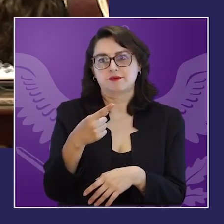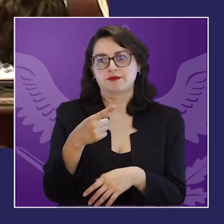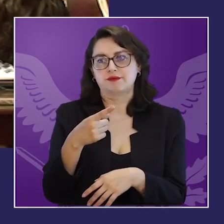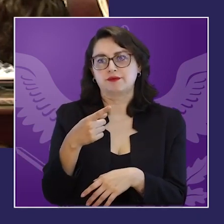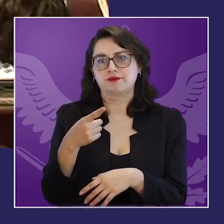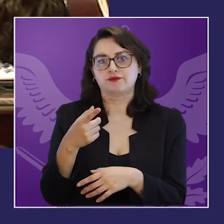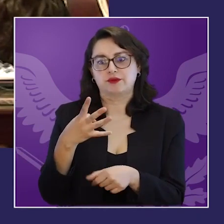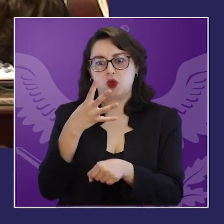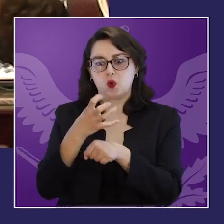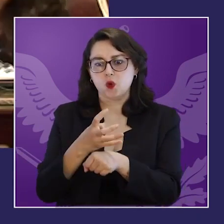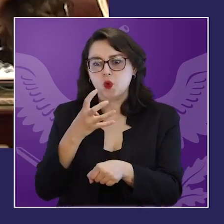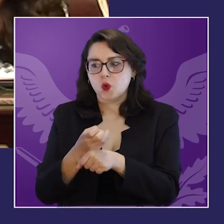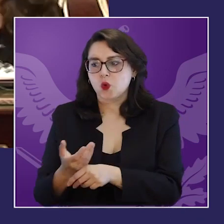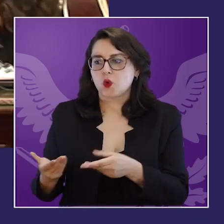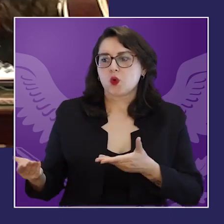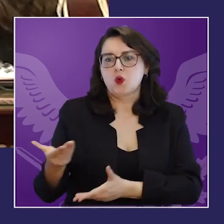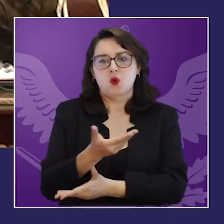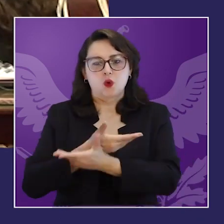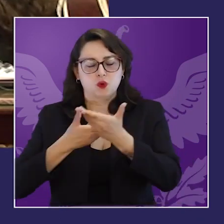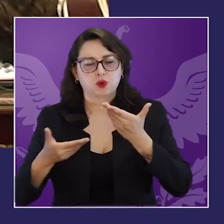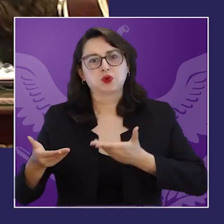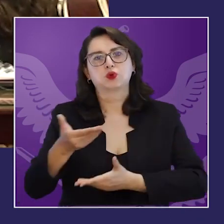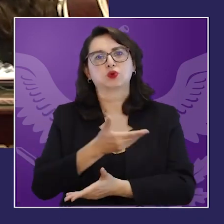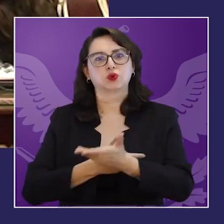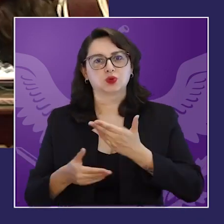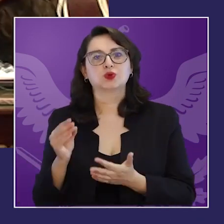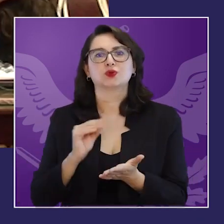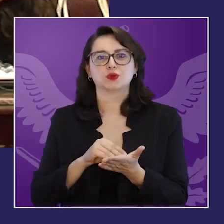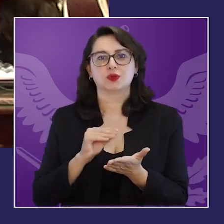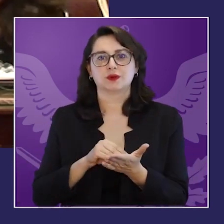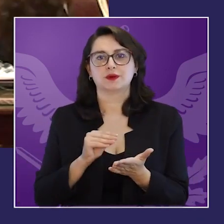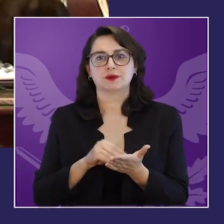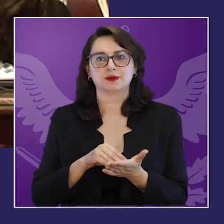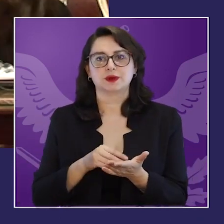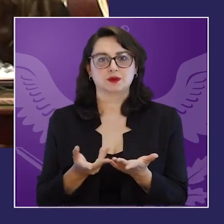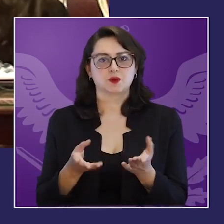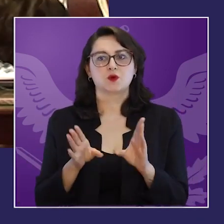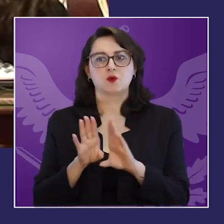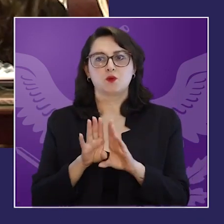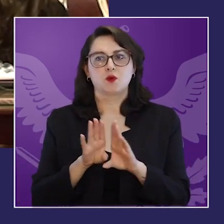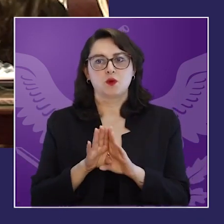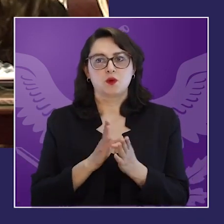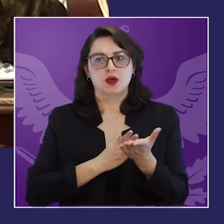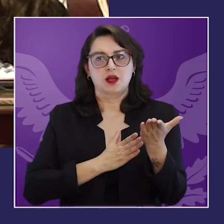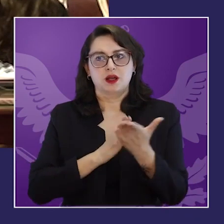yo en el salón de al lado que alguien me decía que sobrevivió a la cuarta ronda,